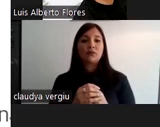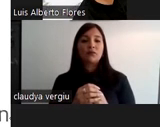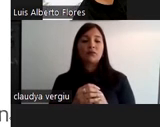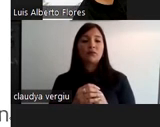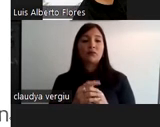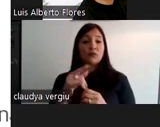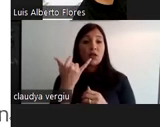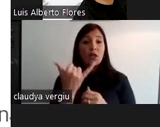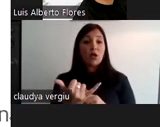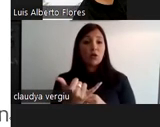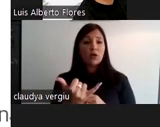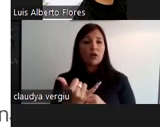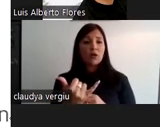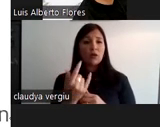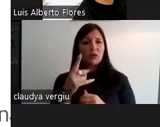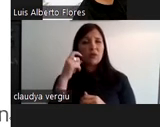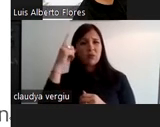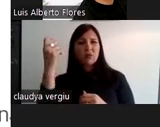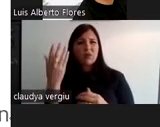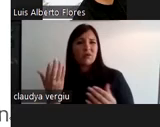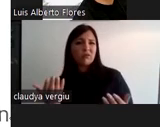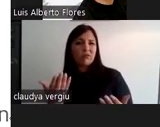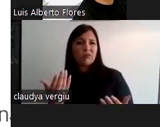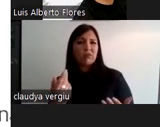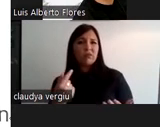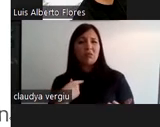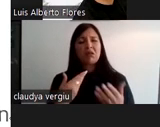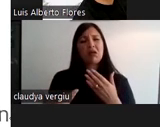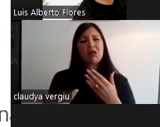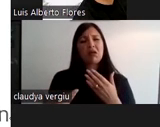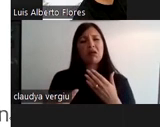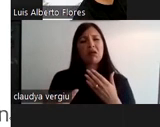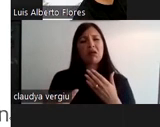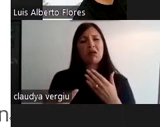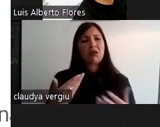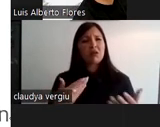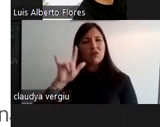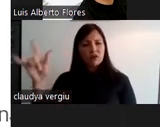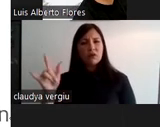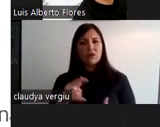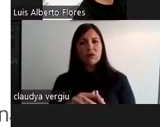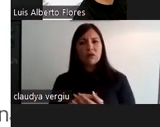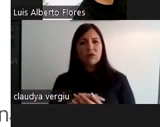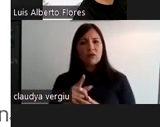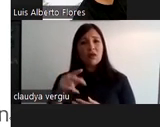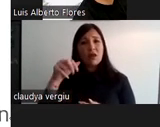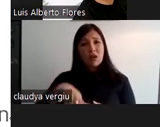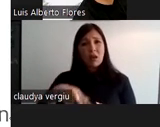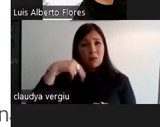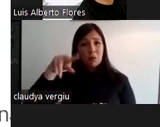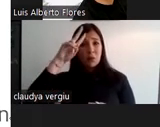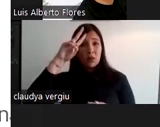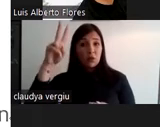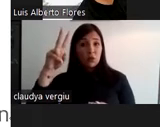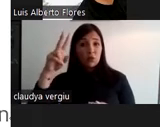ahora pero me podrían preguntar Oye pero esta intención esta intención de viaje nacional o